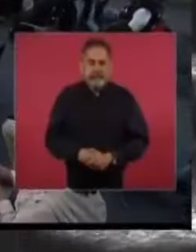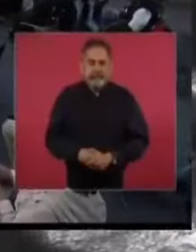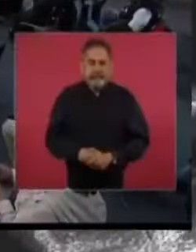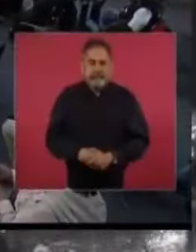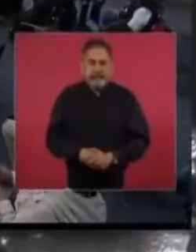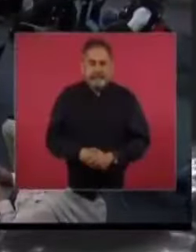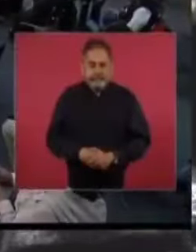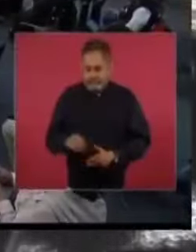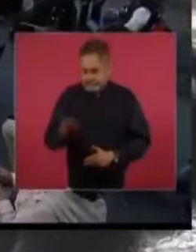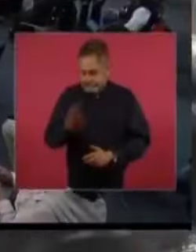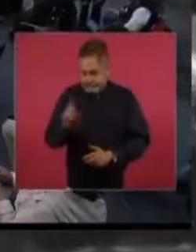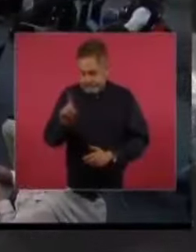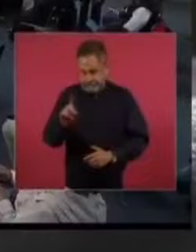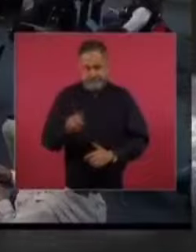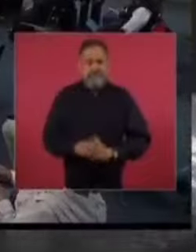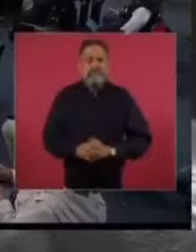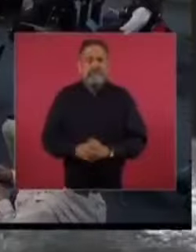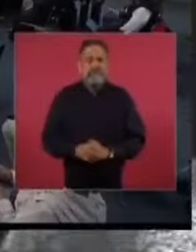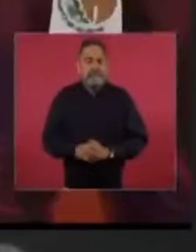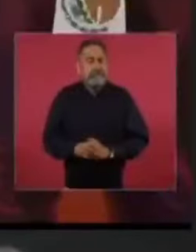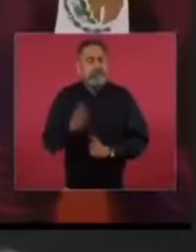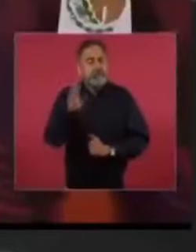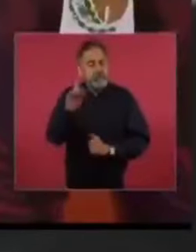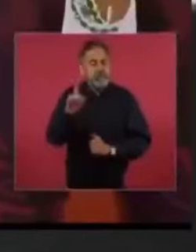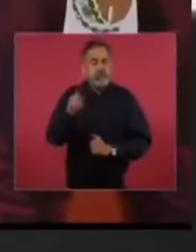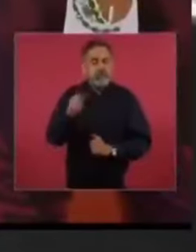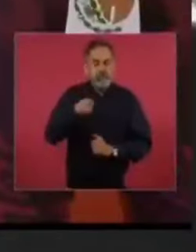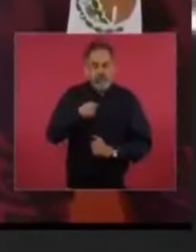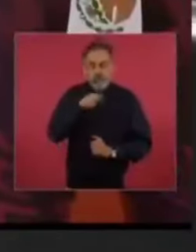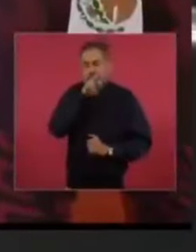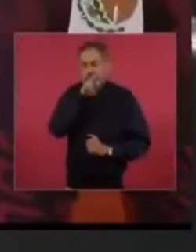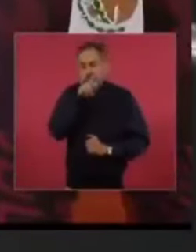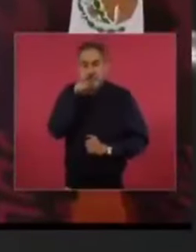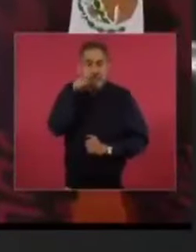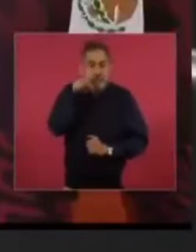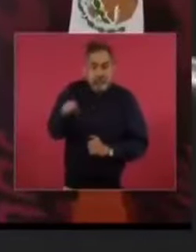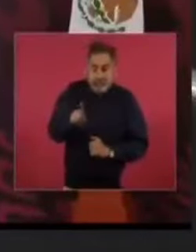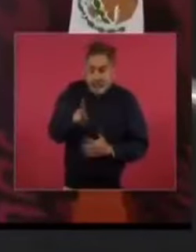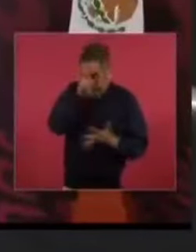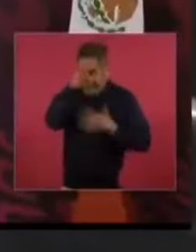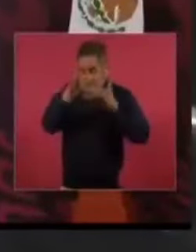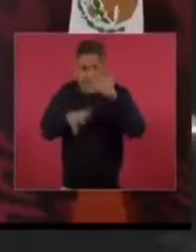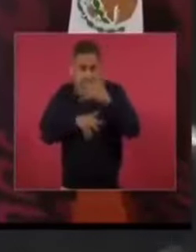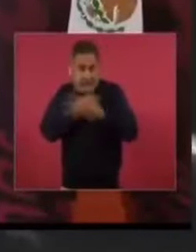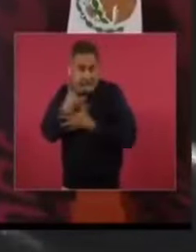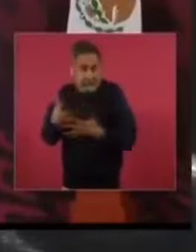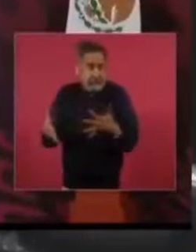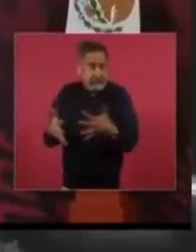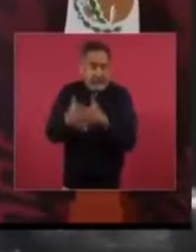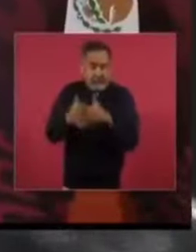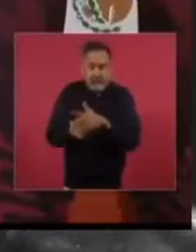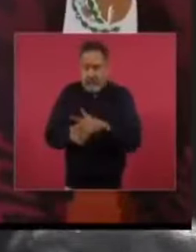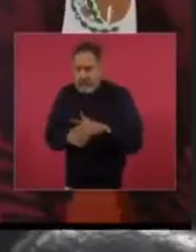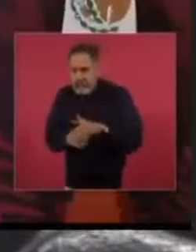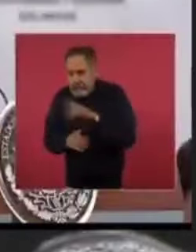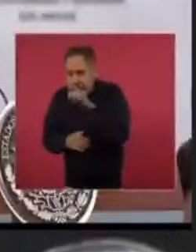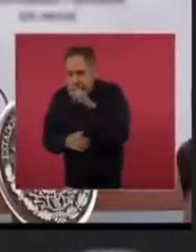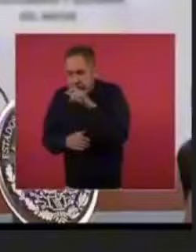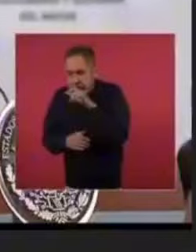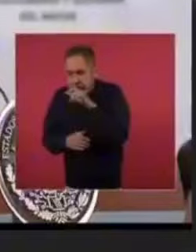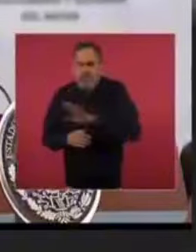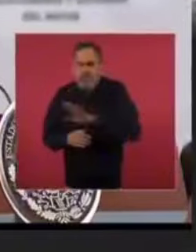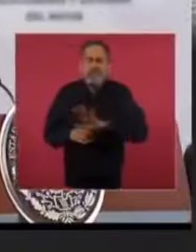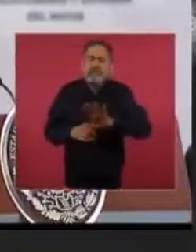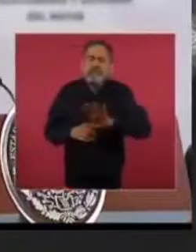Te mando un abrazote enorme. A ver, lo que comenta el presidente de la República, porque también vi gente de Cuarta Transformación. ¿Qué mensaje